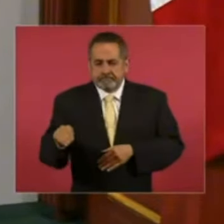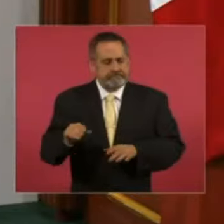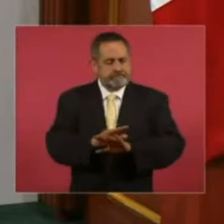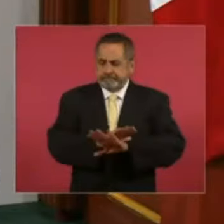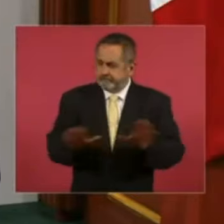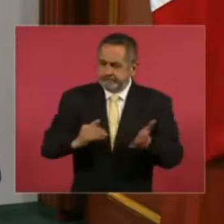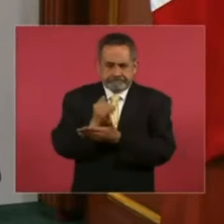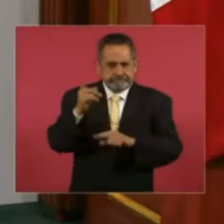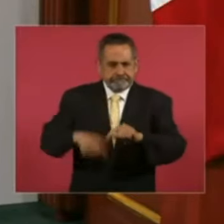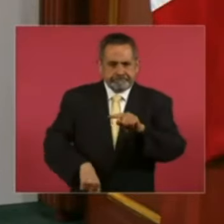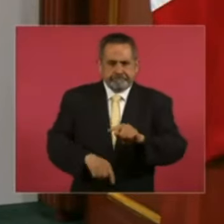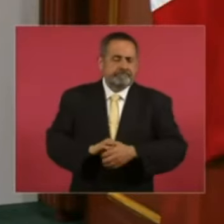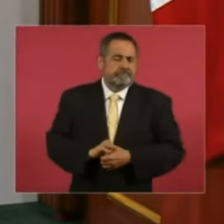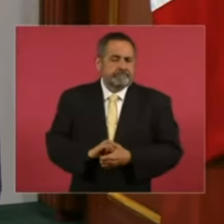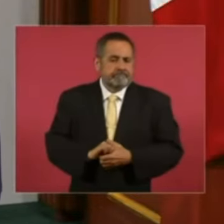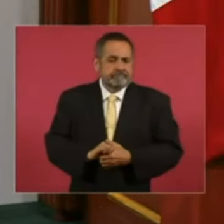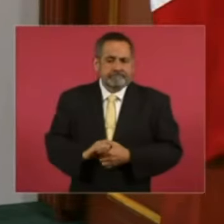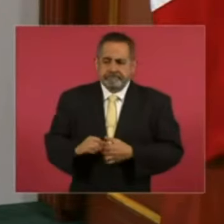blanco